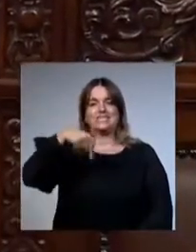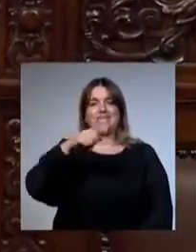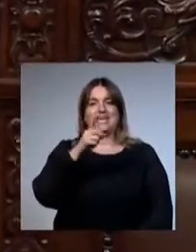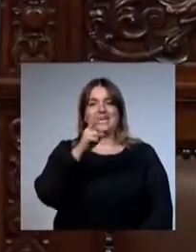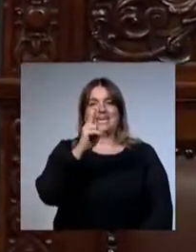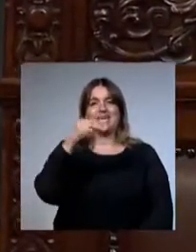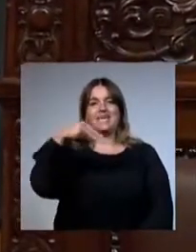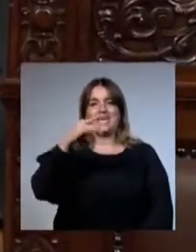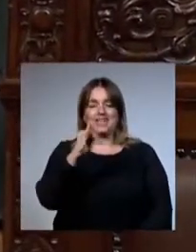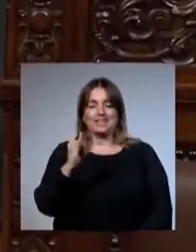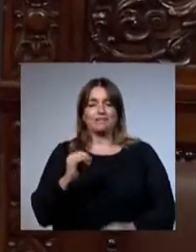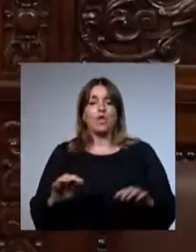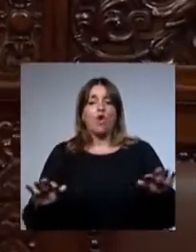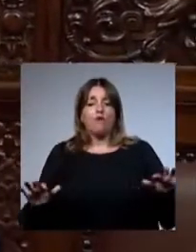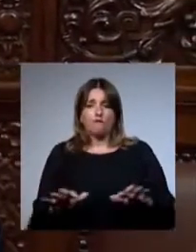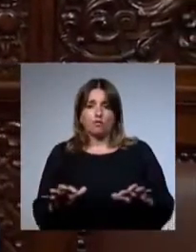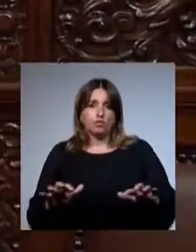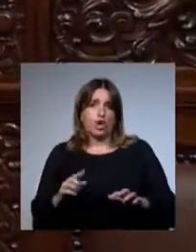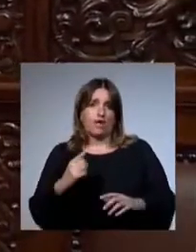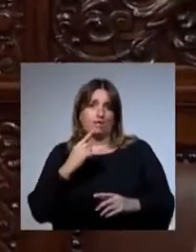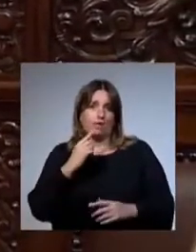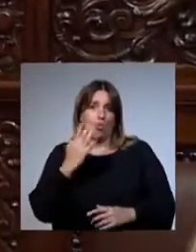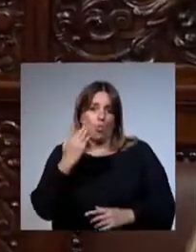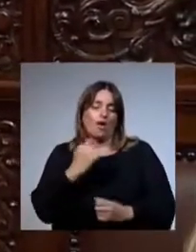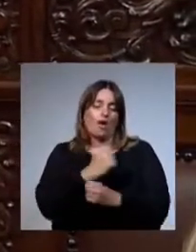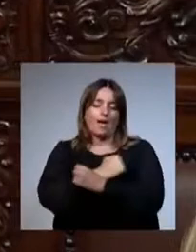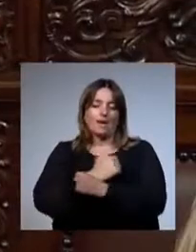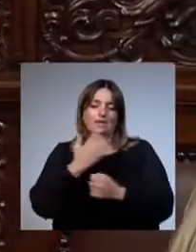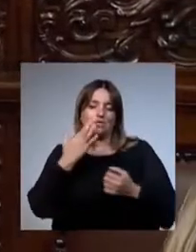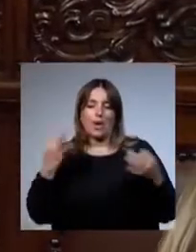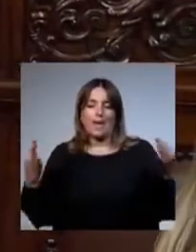funcionarios de esta casa, a quienes saludo especialmente.